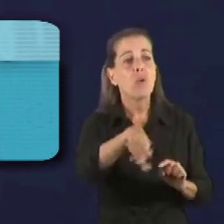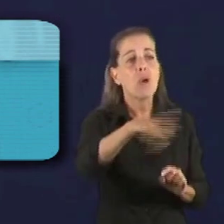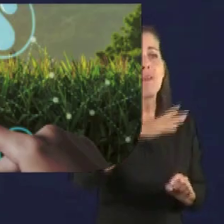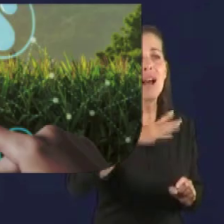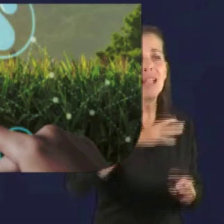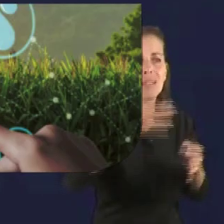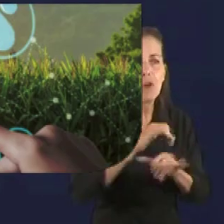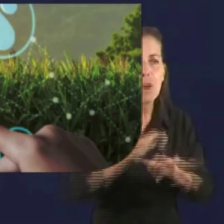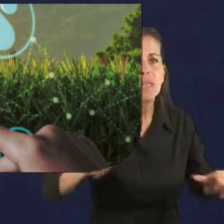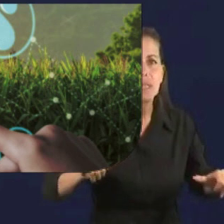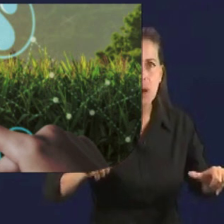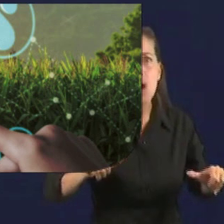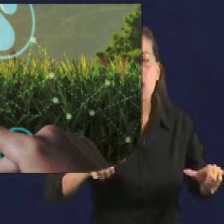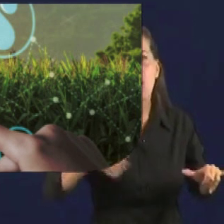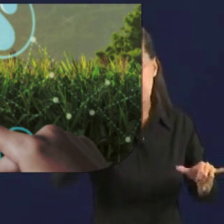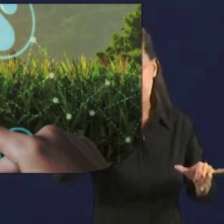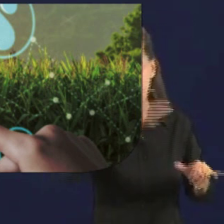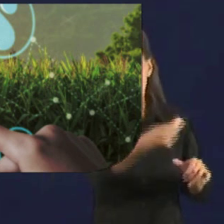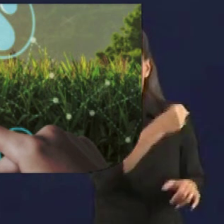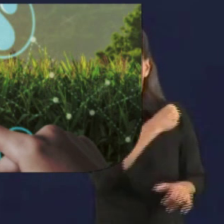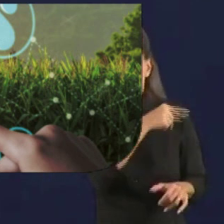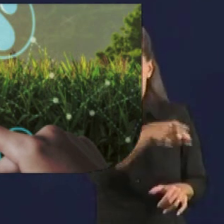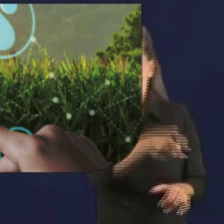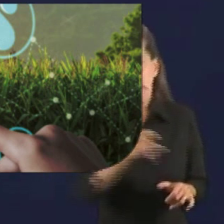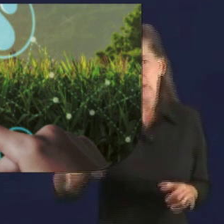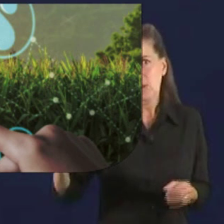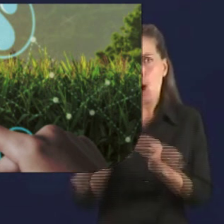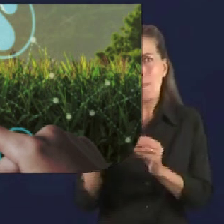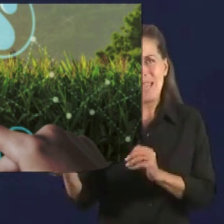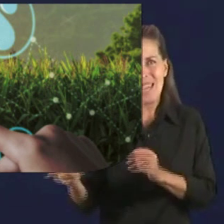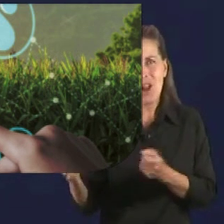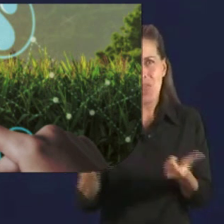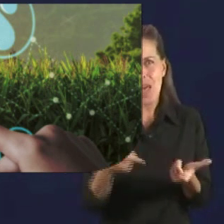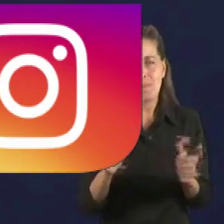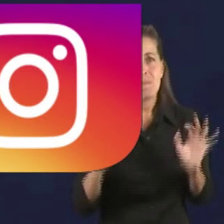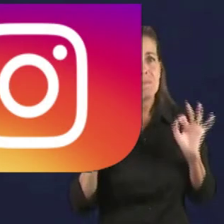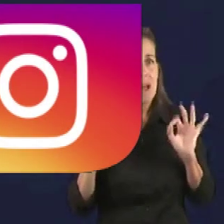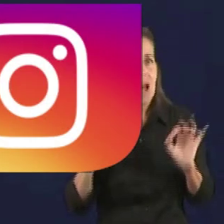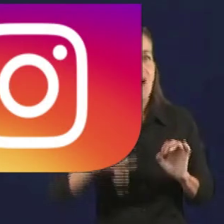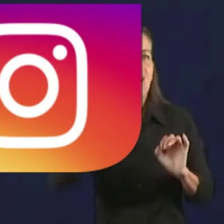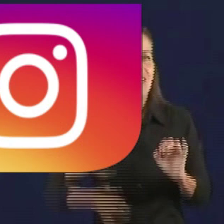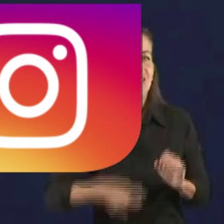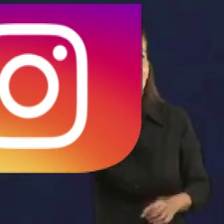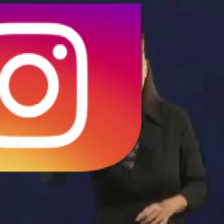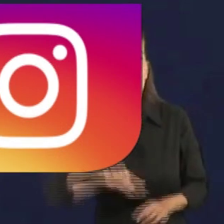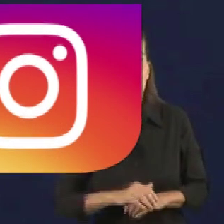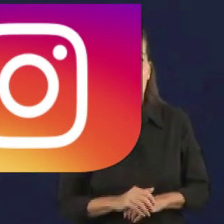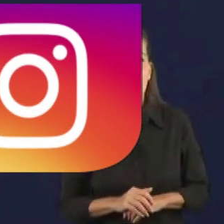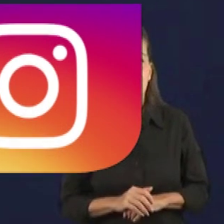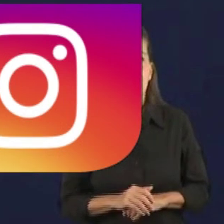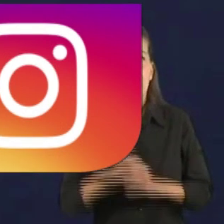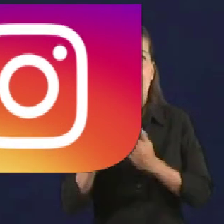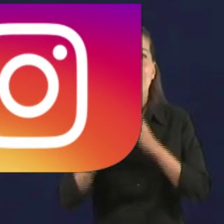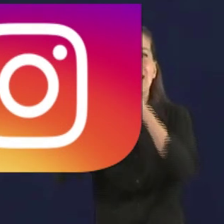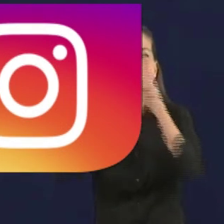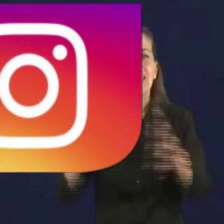completa, Javier queda después de mi conferencia siempre disponible para ustedes. Y ahora sí, por último, el Ministerio de